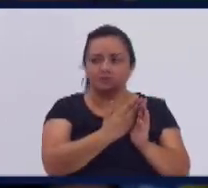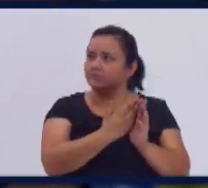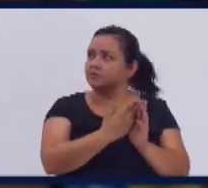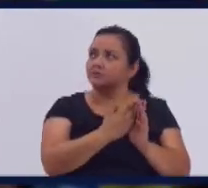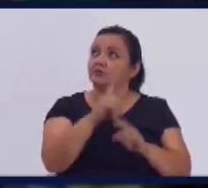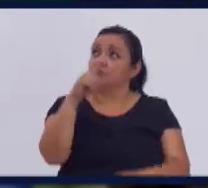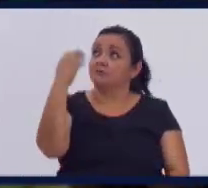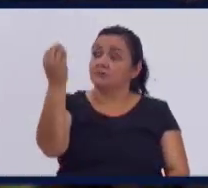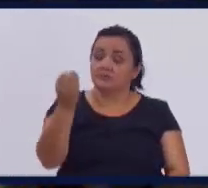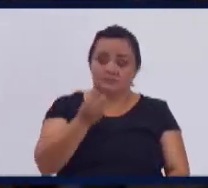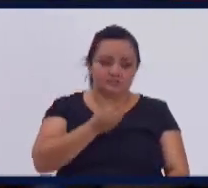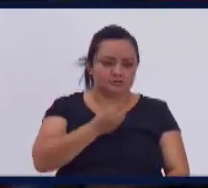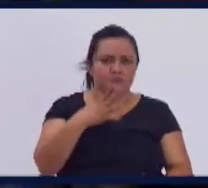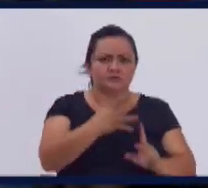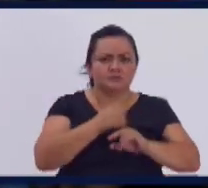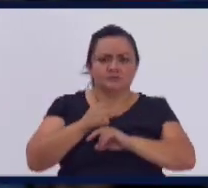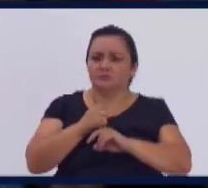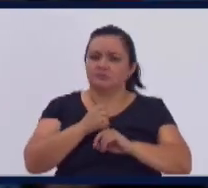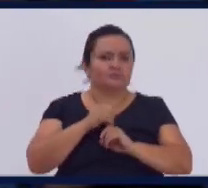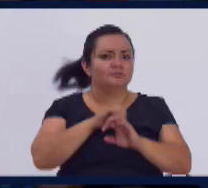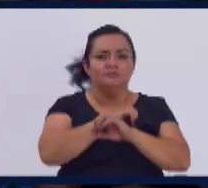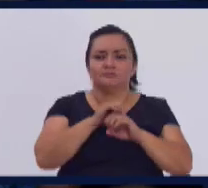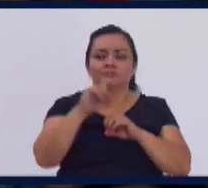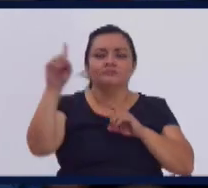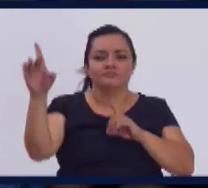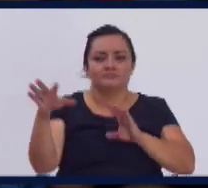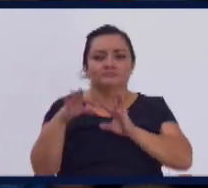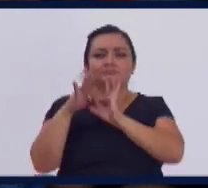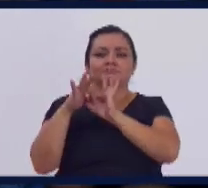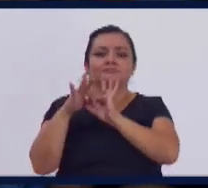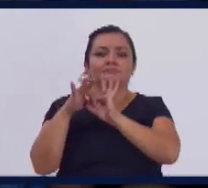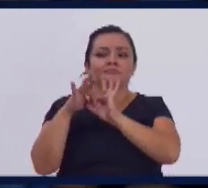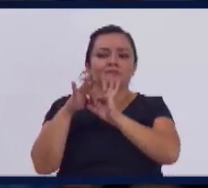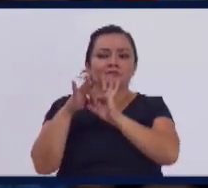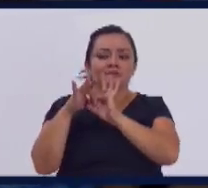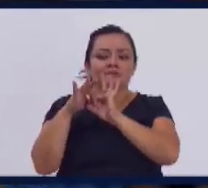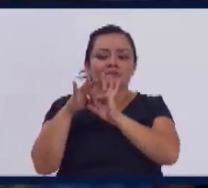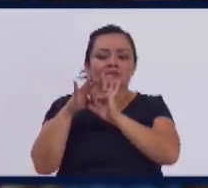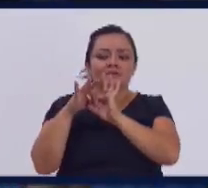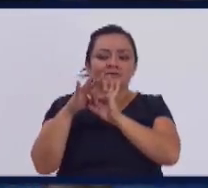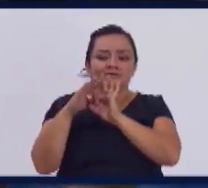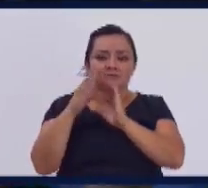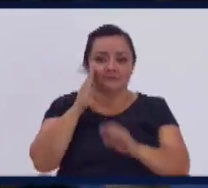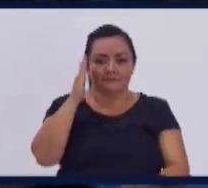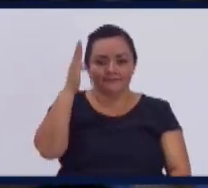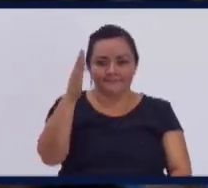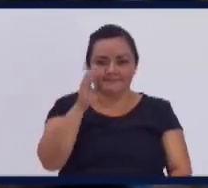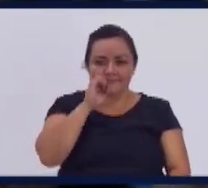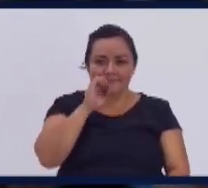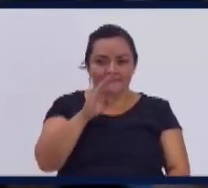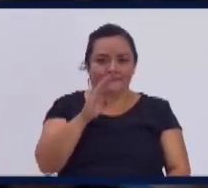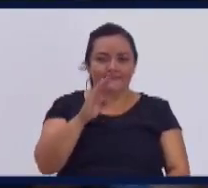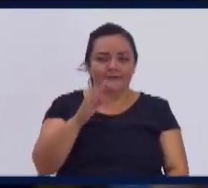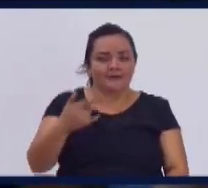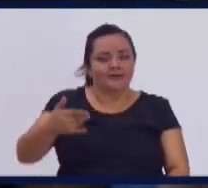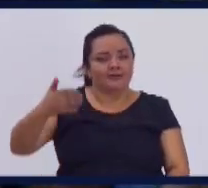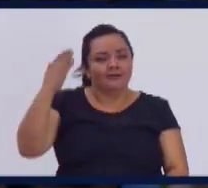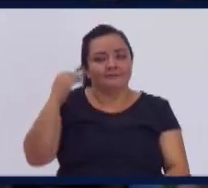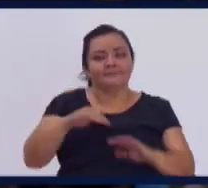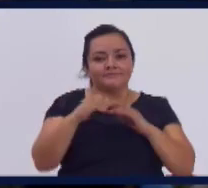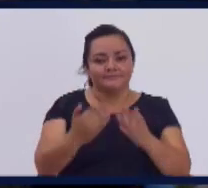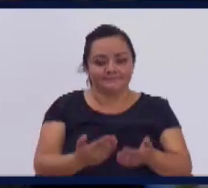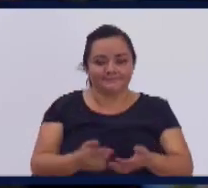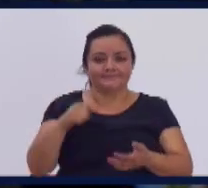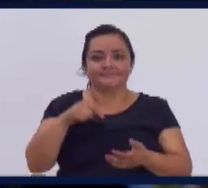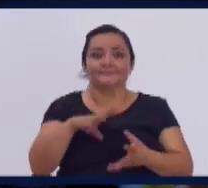sus manos lo que él ha tomado. Y recibe las palabras. El profeta dice: antes que te formase en el vientre te